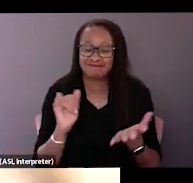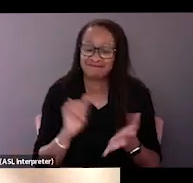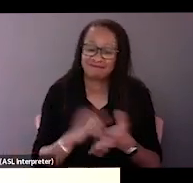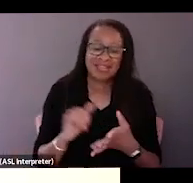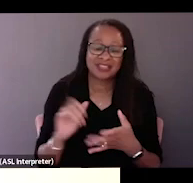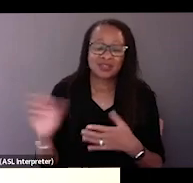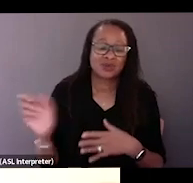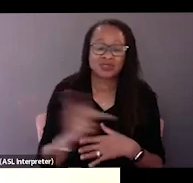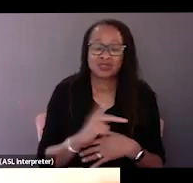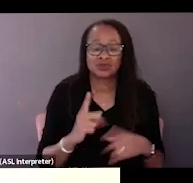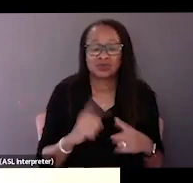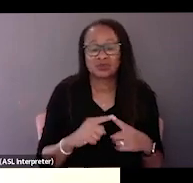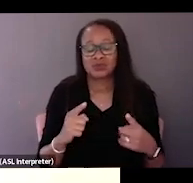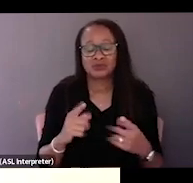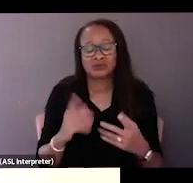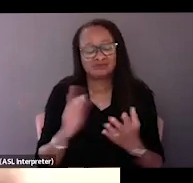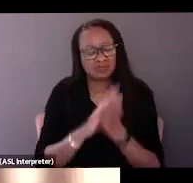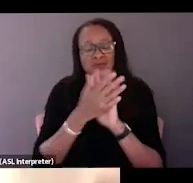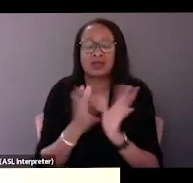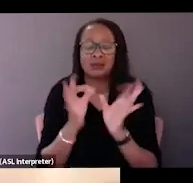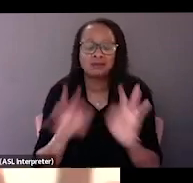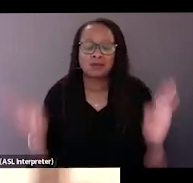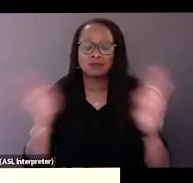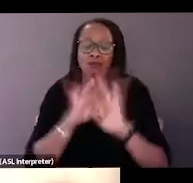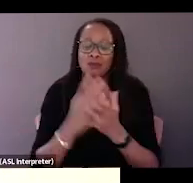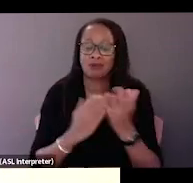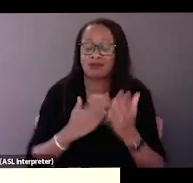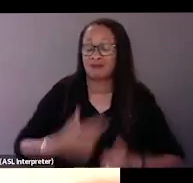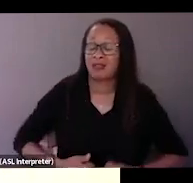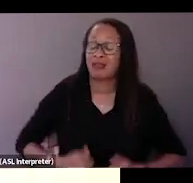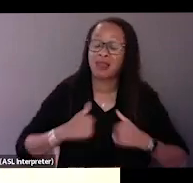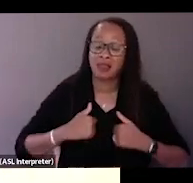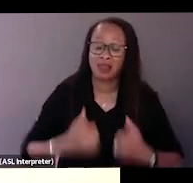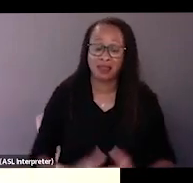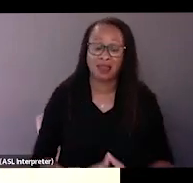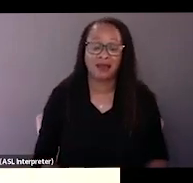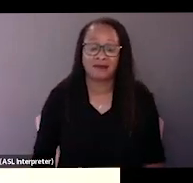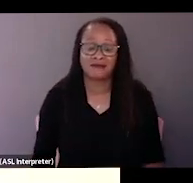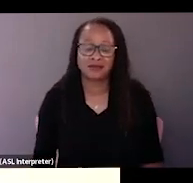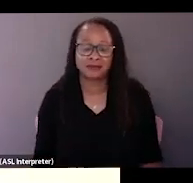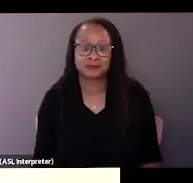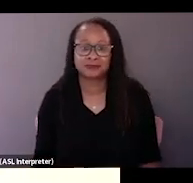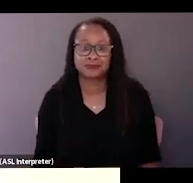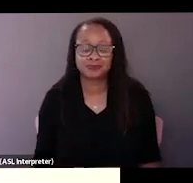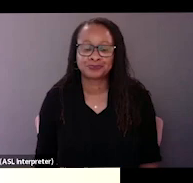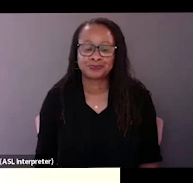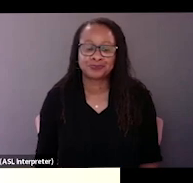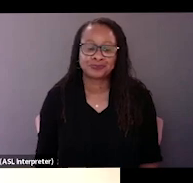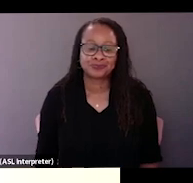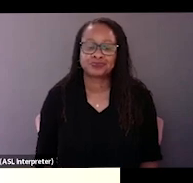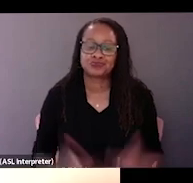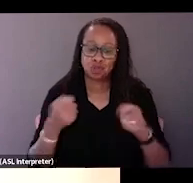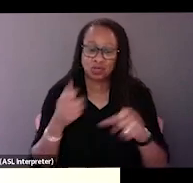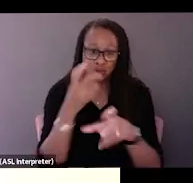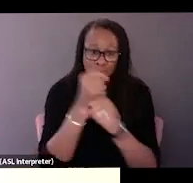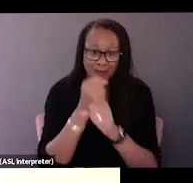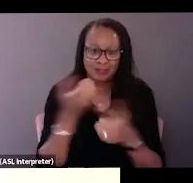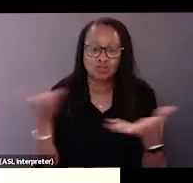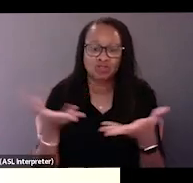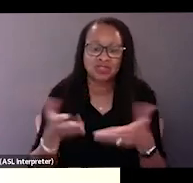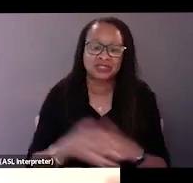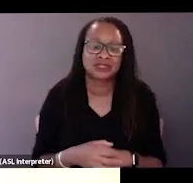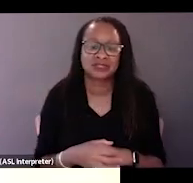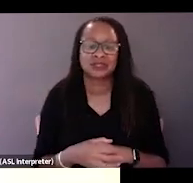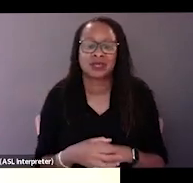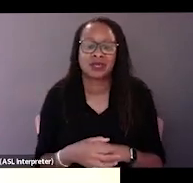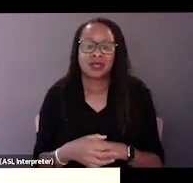parte principal de mi vida, ¿no? Tratar de capturar esto y entender por qué me